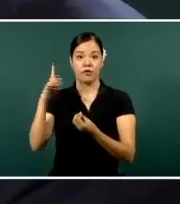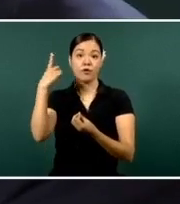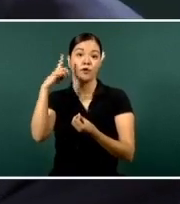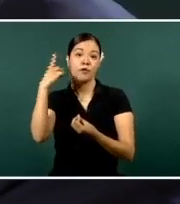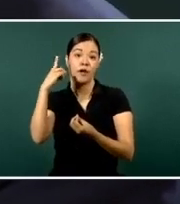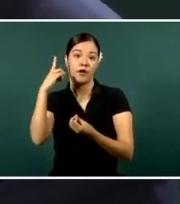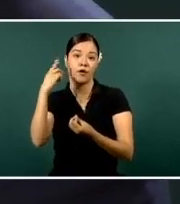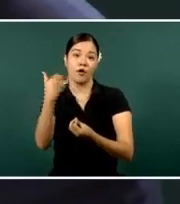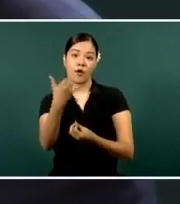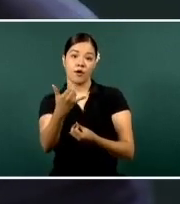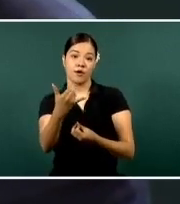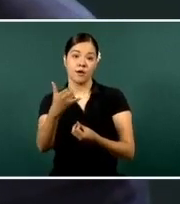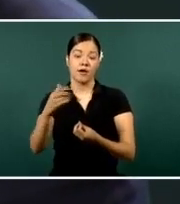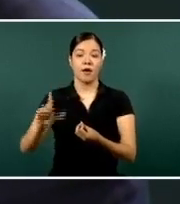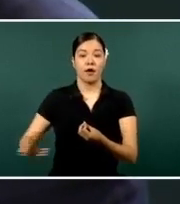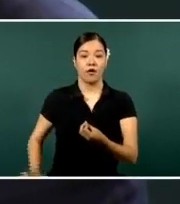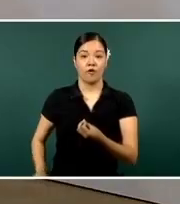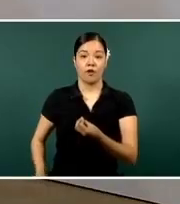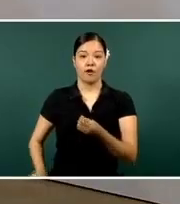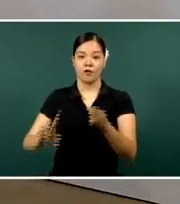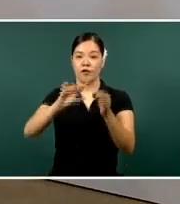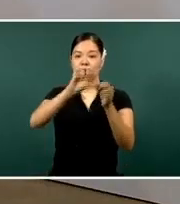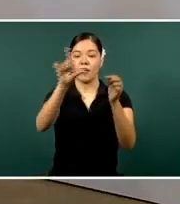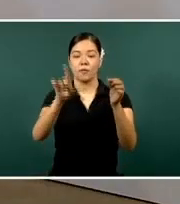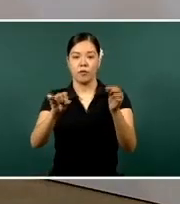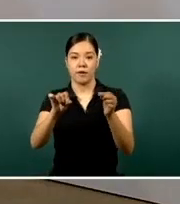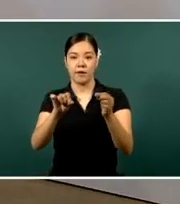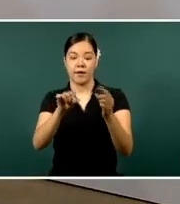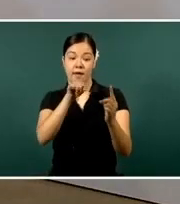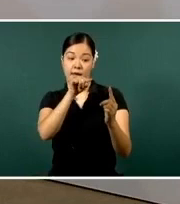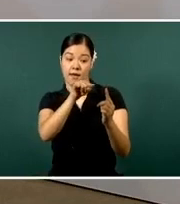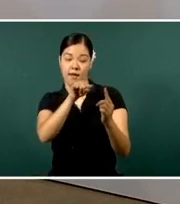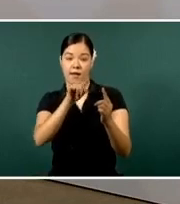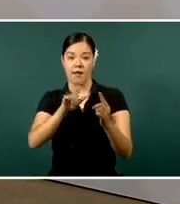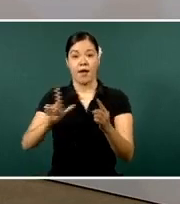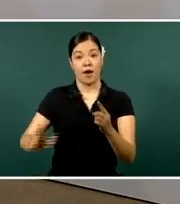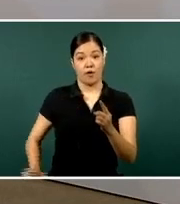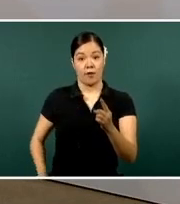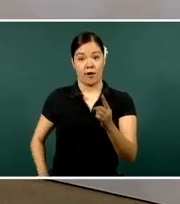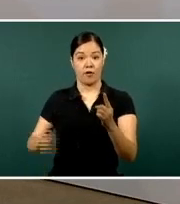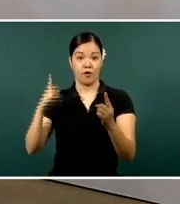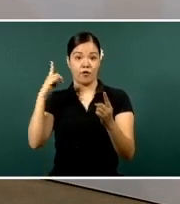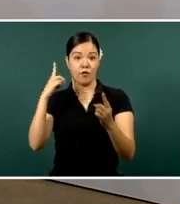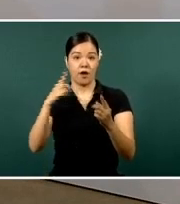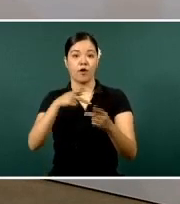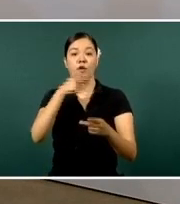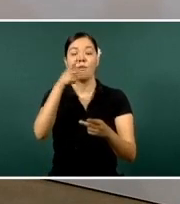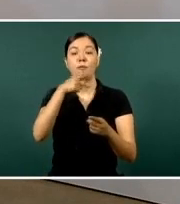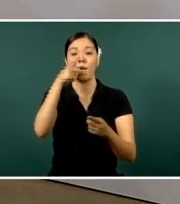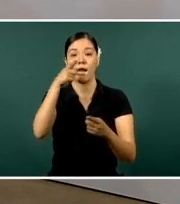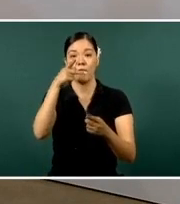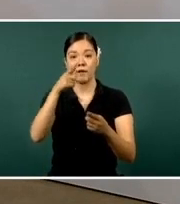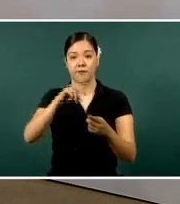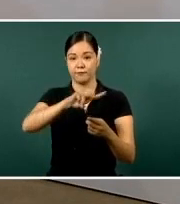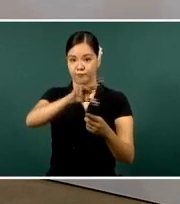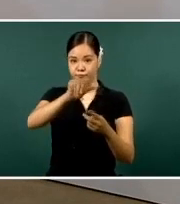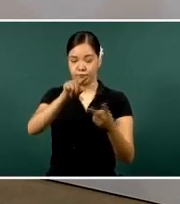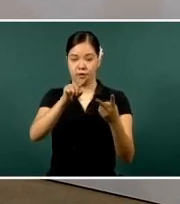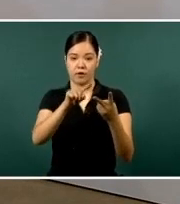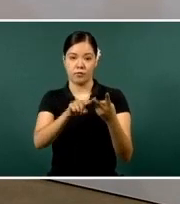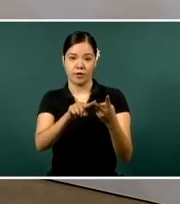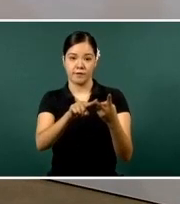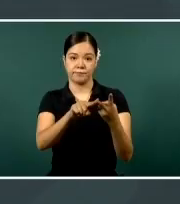gobierno federal. Él va a tomar la palabra. Luego, el